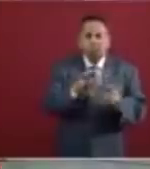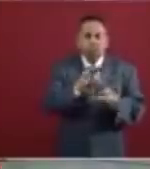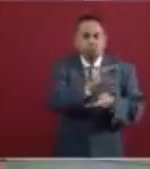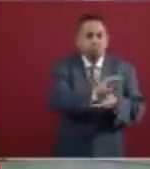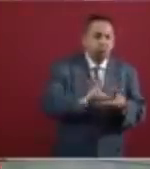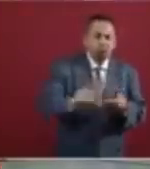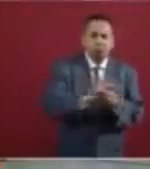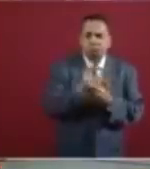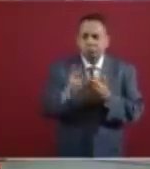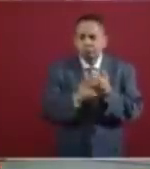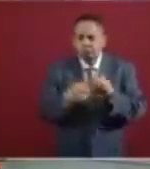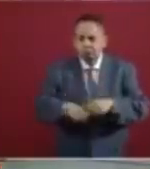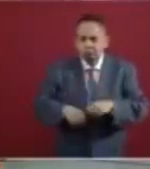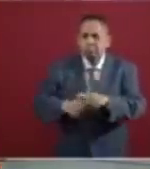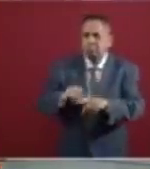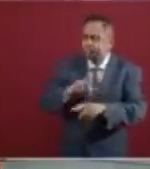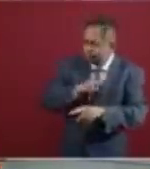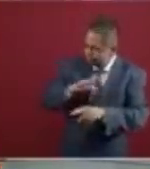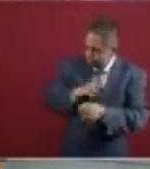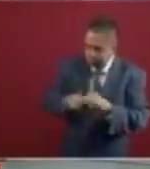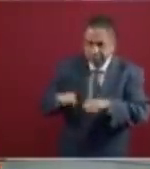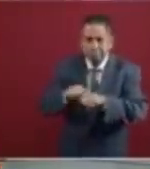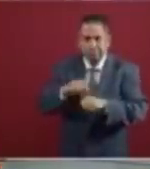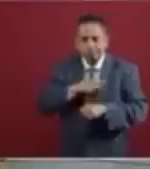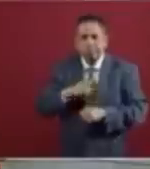programas sociales. Sí hay